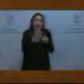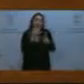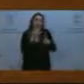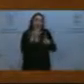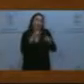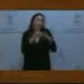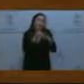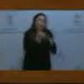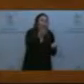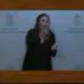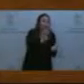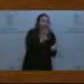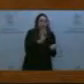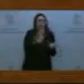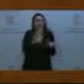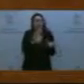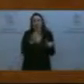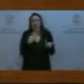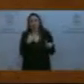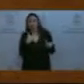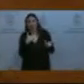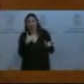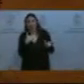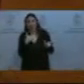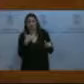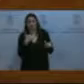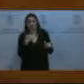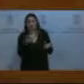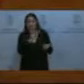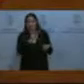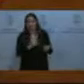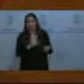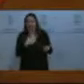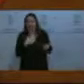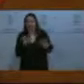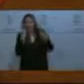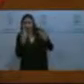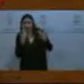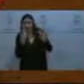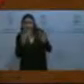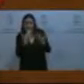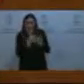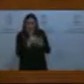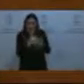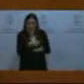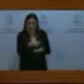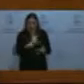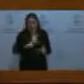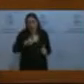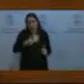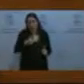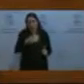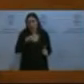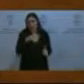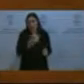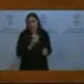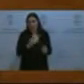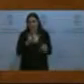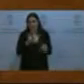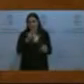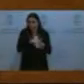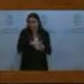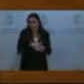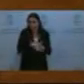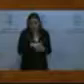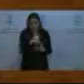Socialista, vaya a ser yo sospechosa de intentar utilizar esta proposición no de ley de modo partidista.